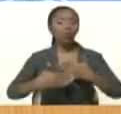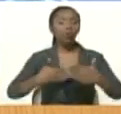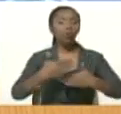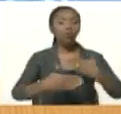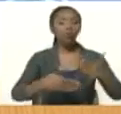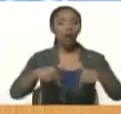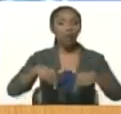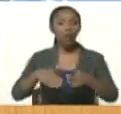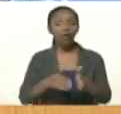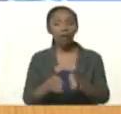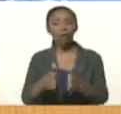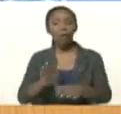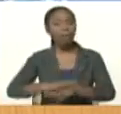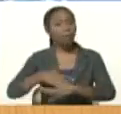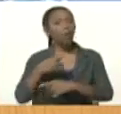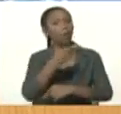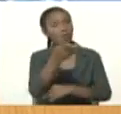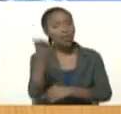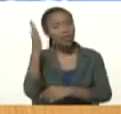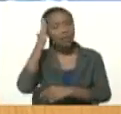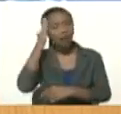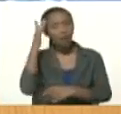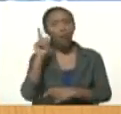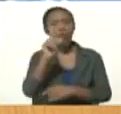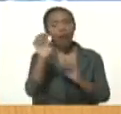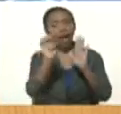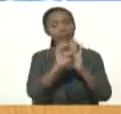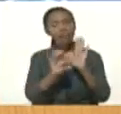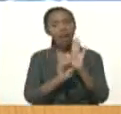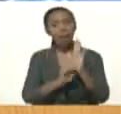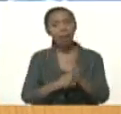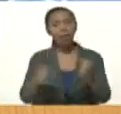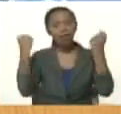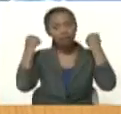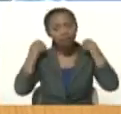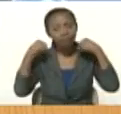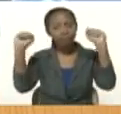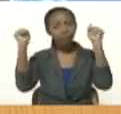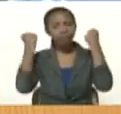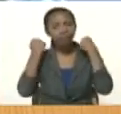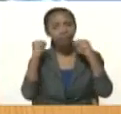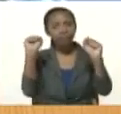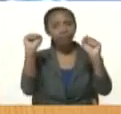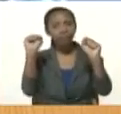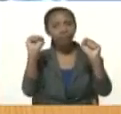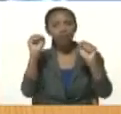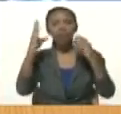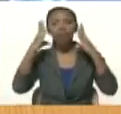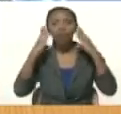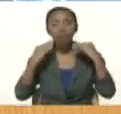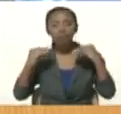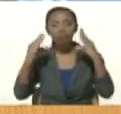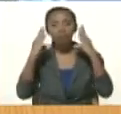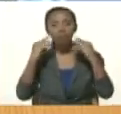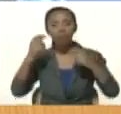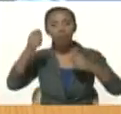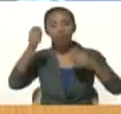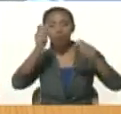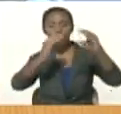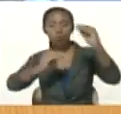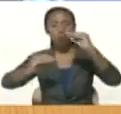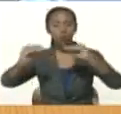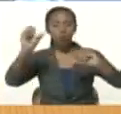Porque, bueno, como ustedes saben, estamos en una etapa de ensayo experimento y